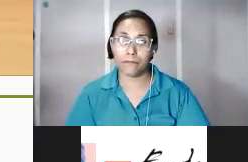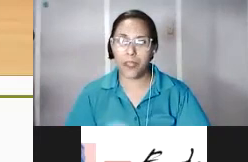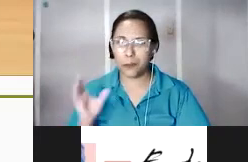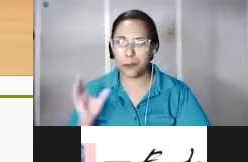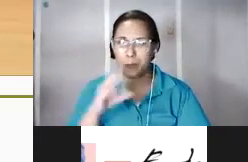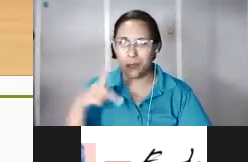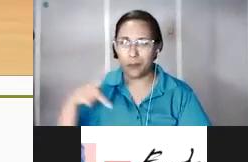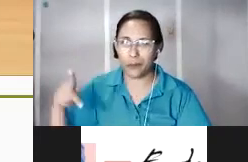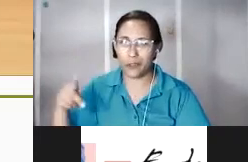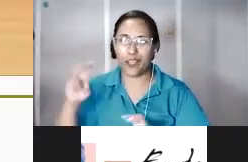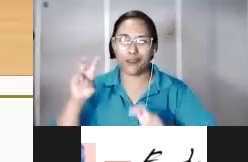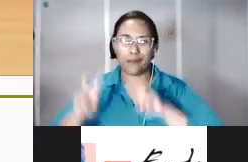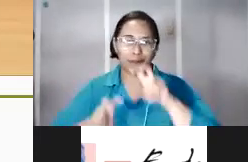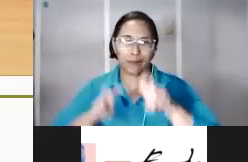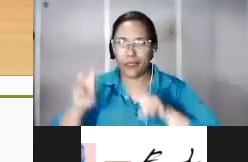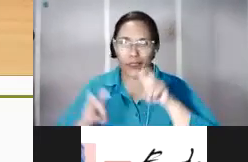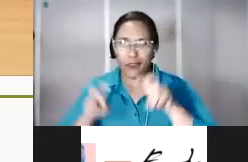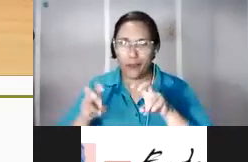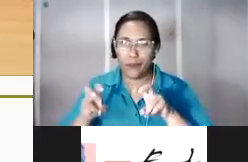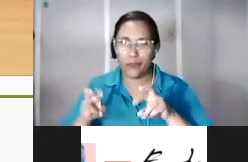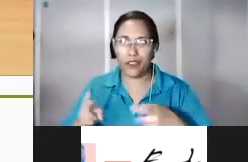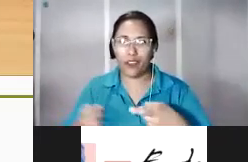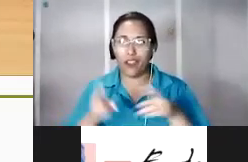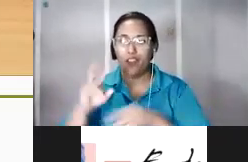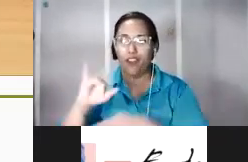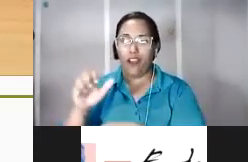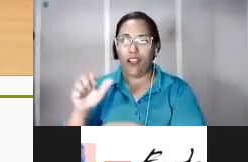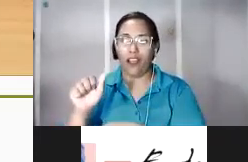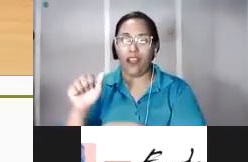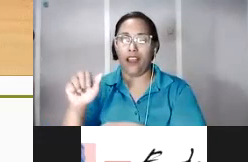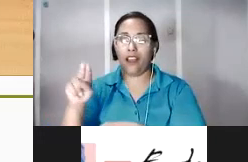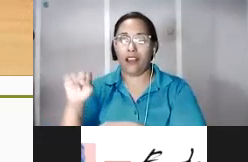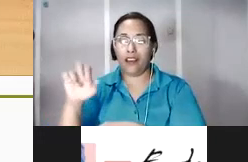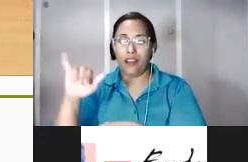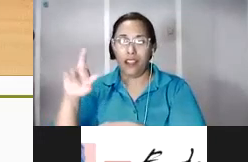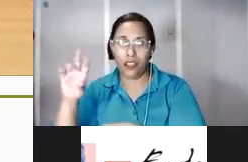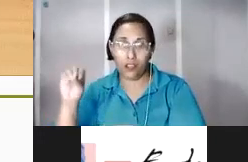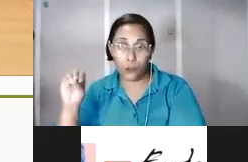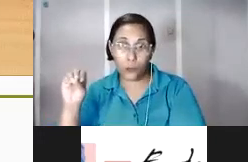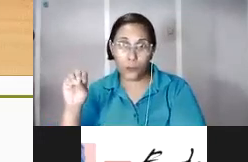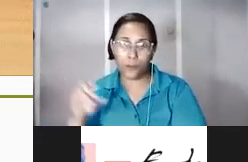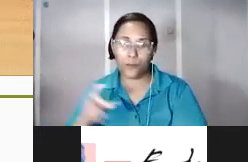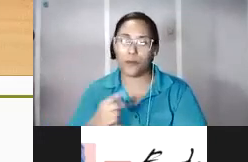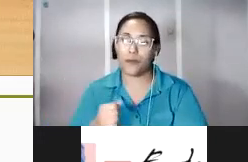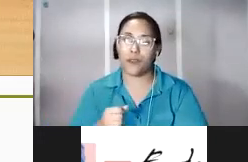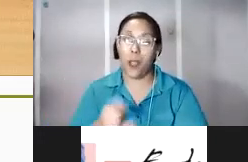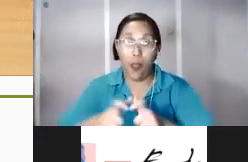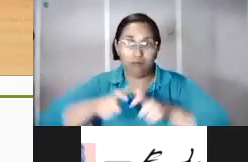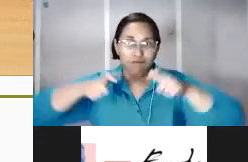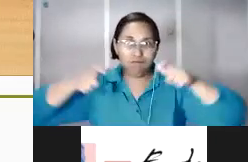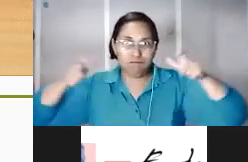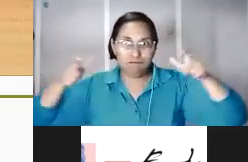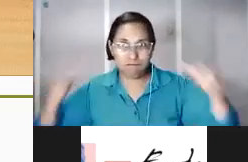el carnaval de Río de Janeiro, que según tengo entendido es el carnaval más grande del